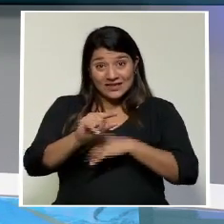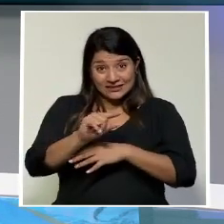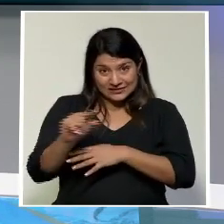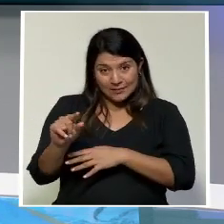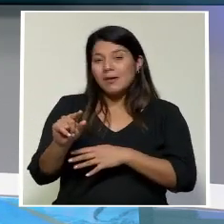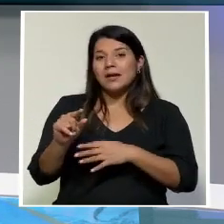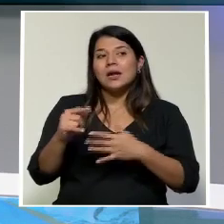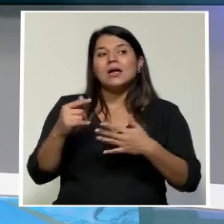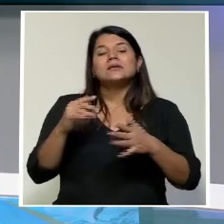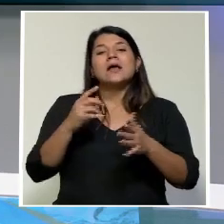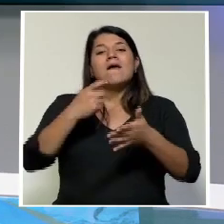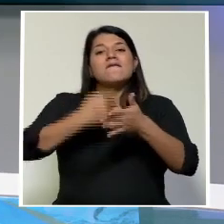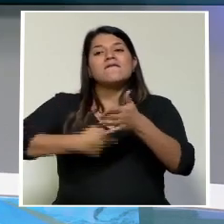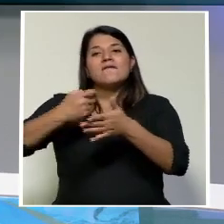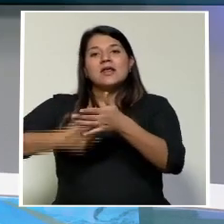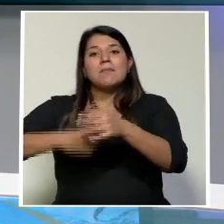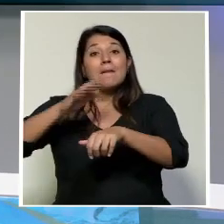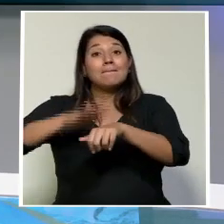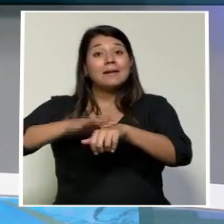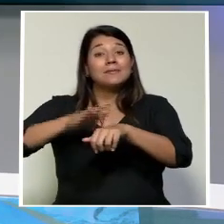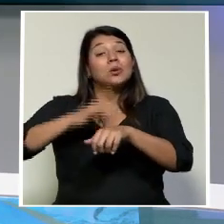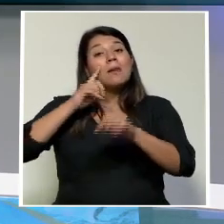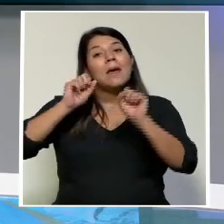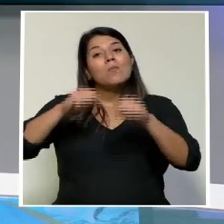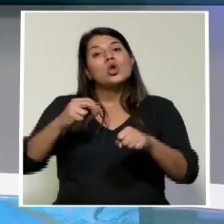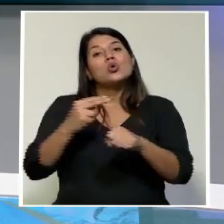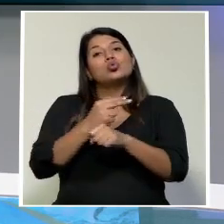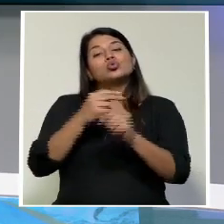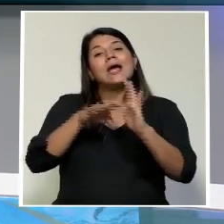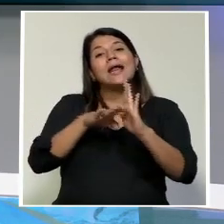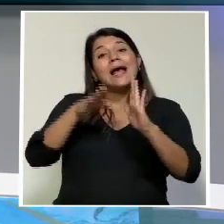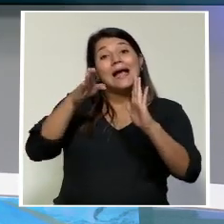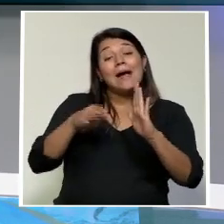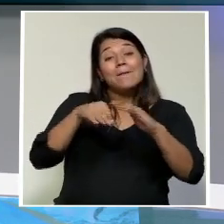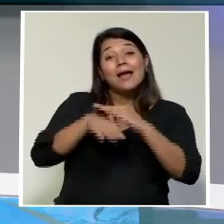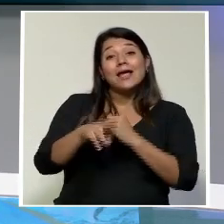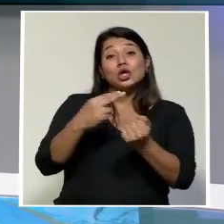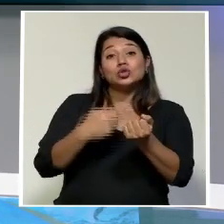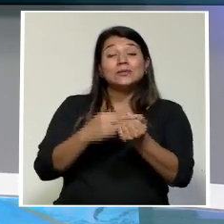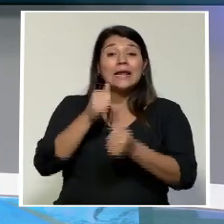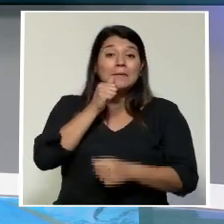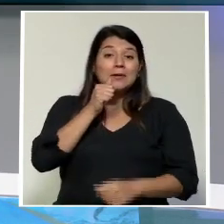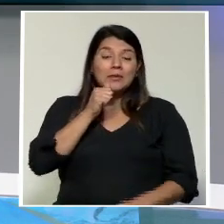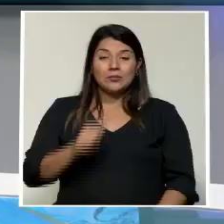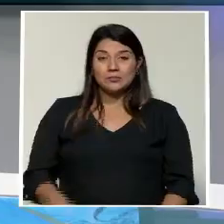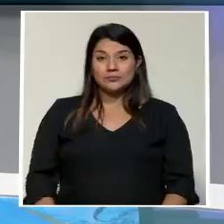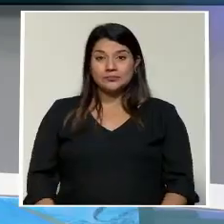las resoluciones para poder utilizar estas camas que están disponibles en los hospitales privados.